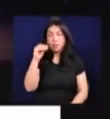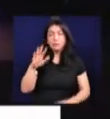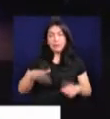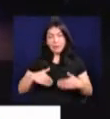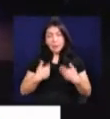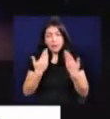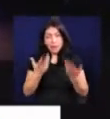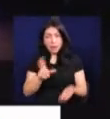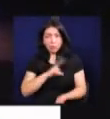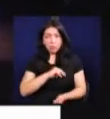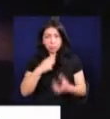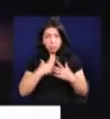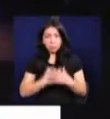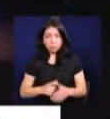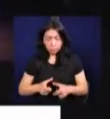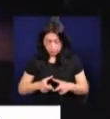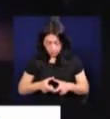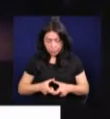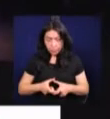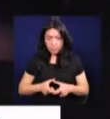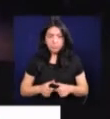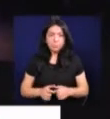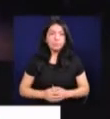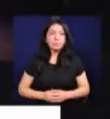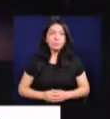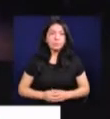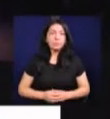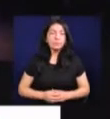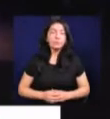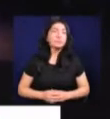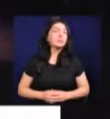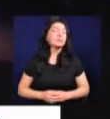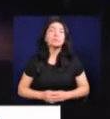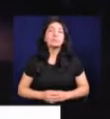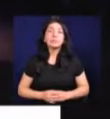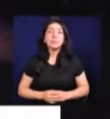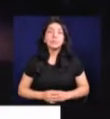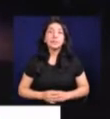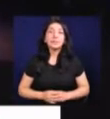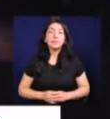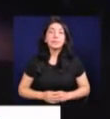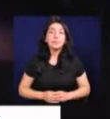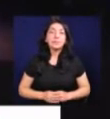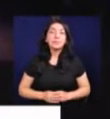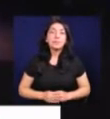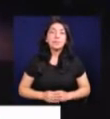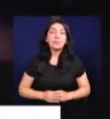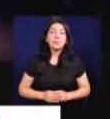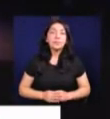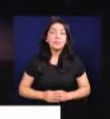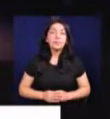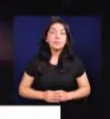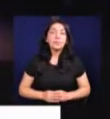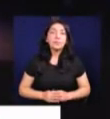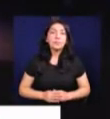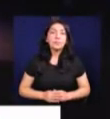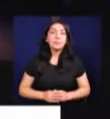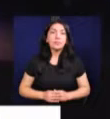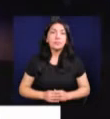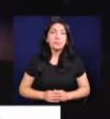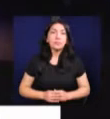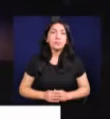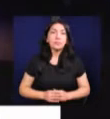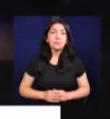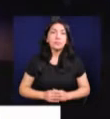conscientes y los procesos van a ser mucho más evidente para la mejoría de la calidad de nuestra universidad dar un